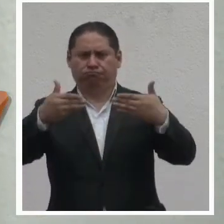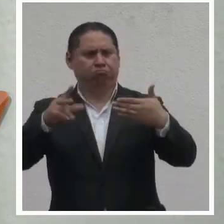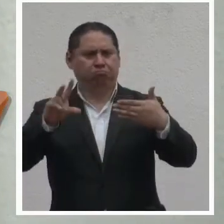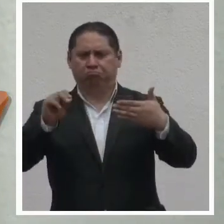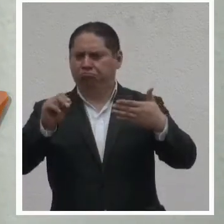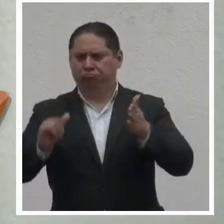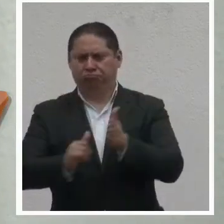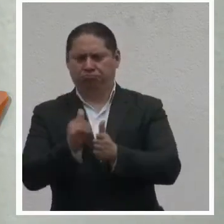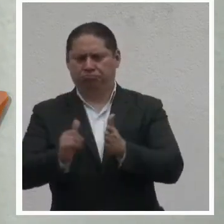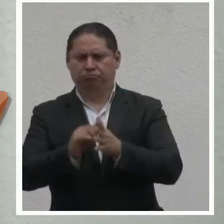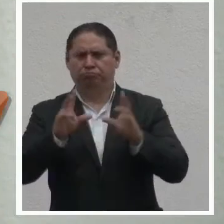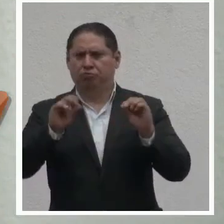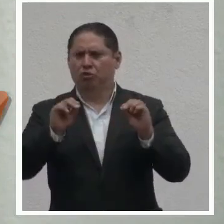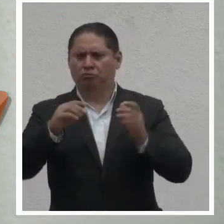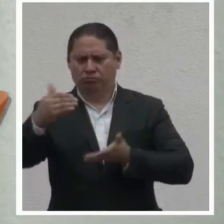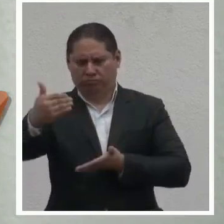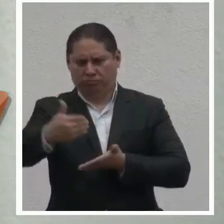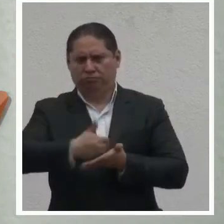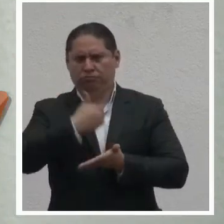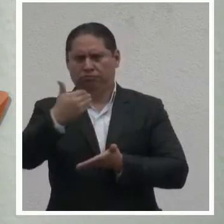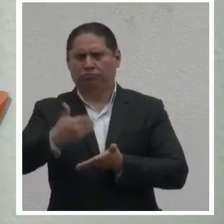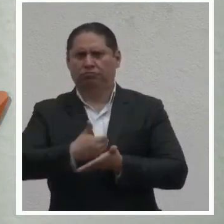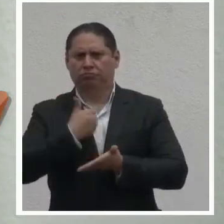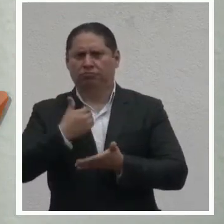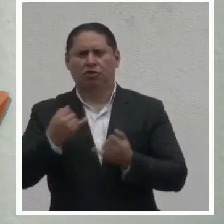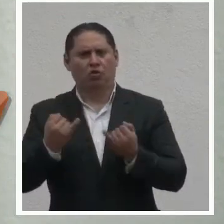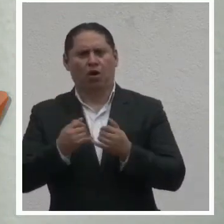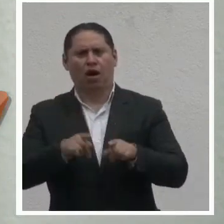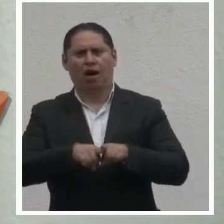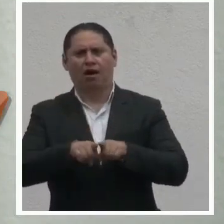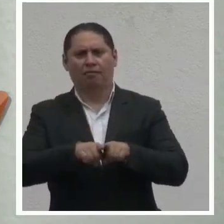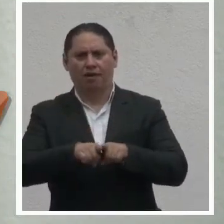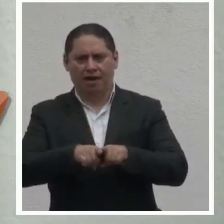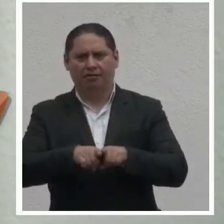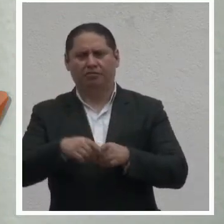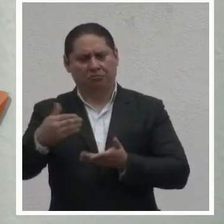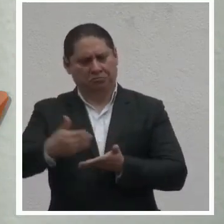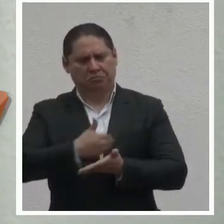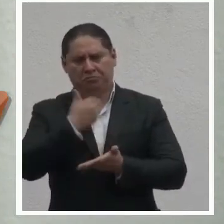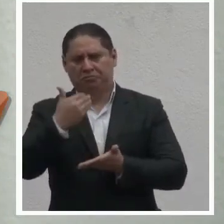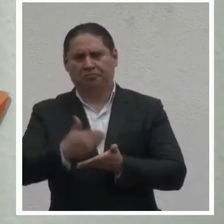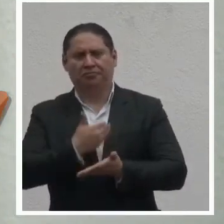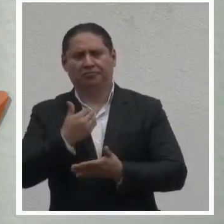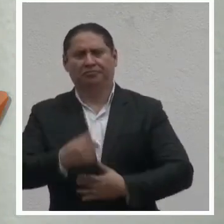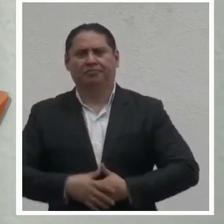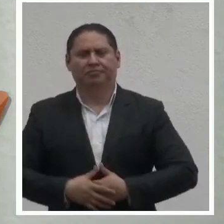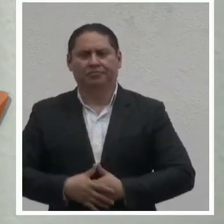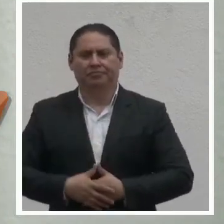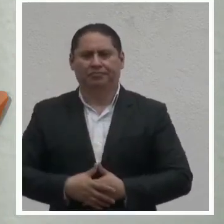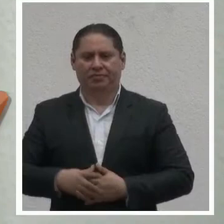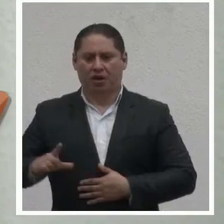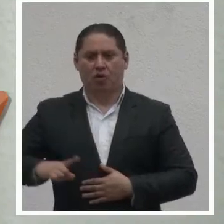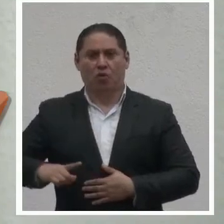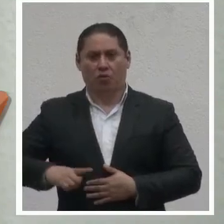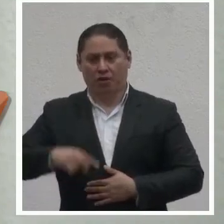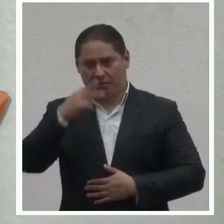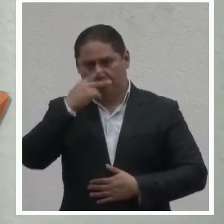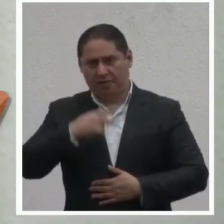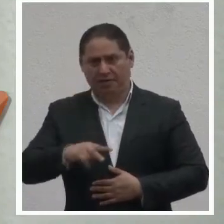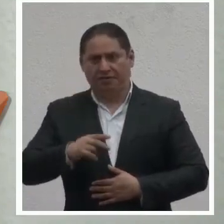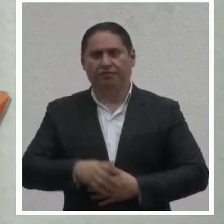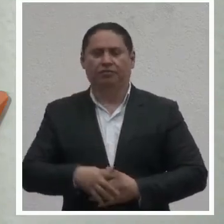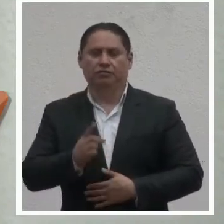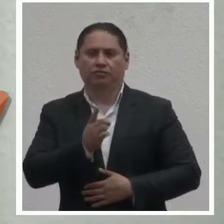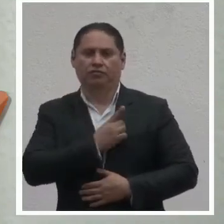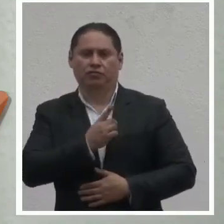los migrantes son también nuestras hermanas y nuestros hermanos. El gobierno mexicano